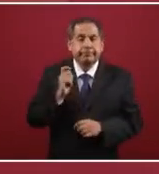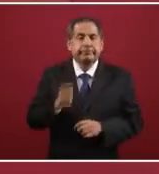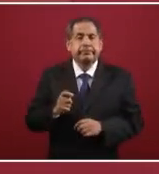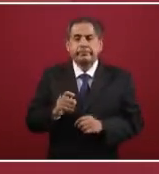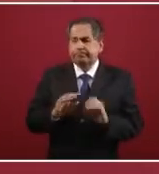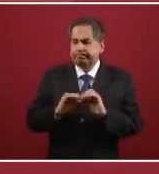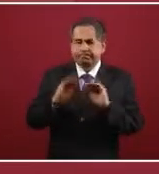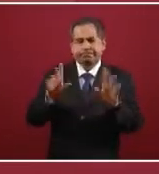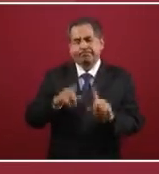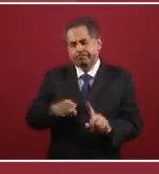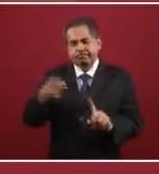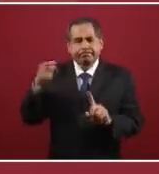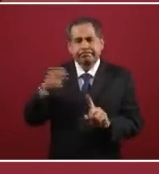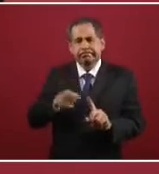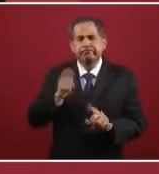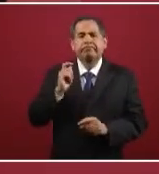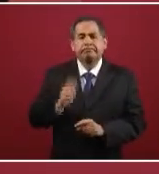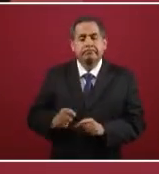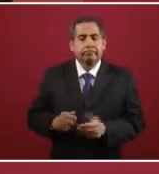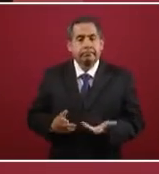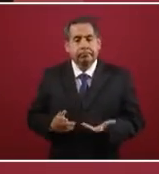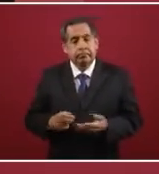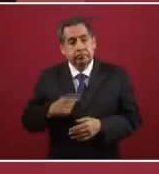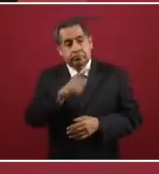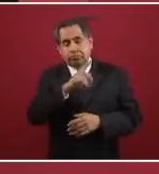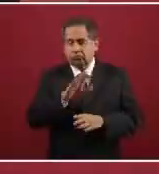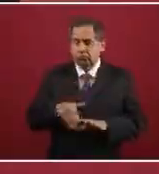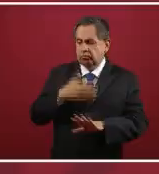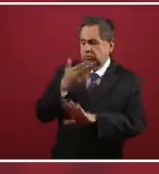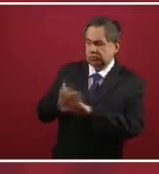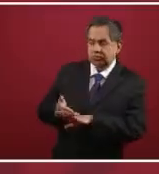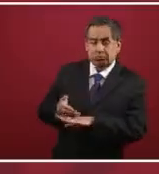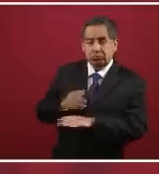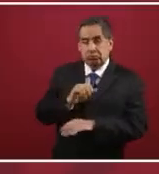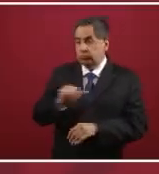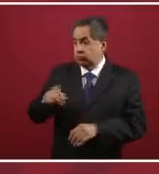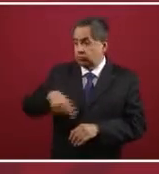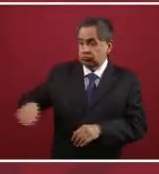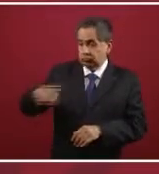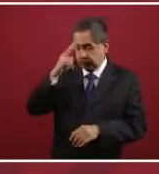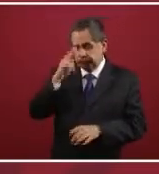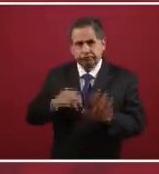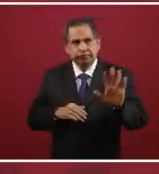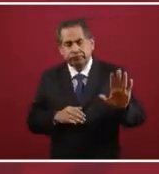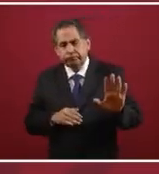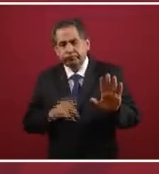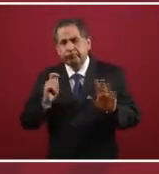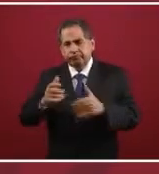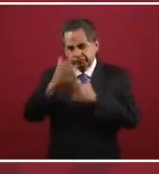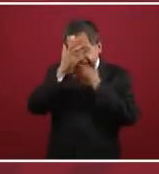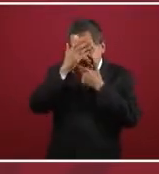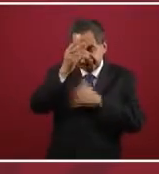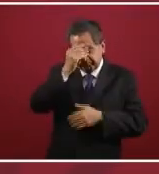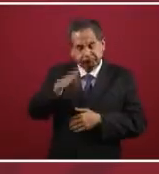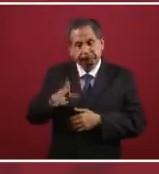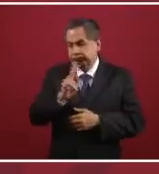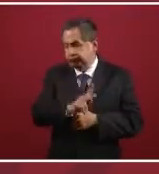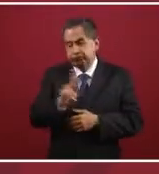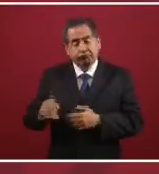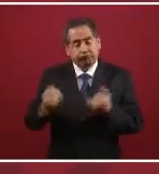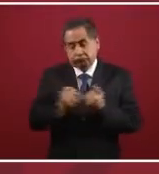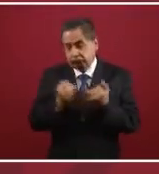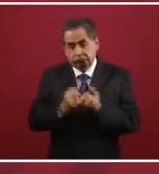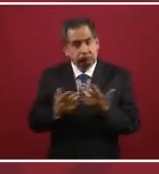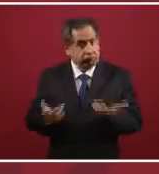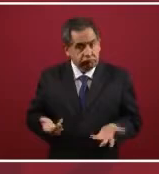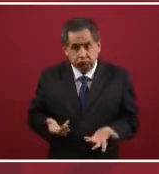claramente establecido que esta agresión la consideramos, y que en Estados Unidos se considere un acto de terrorismo que lleve a tomar una serie de medidas que